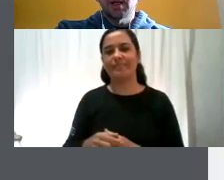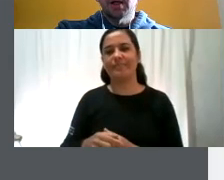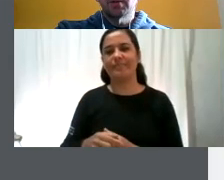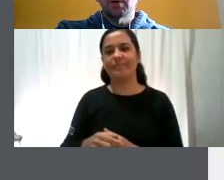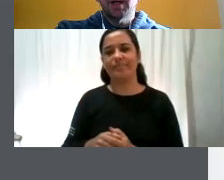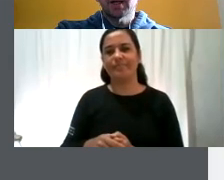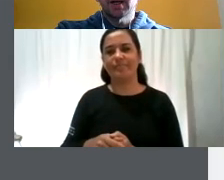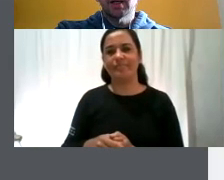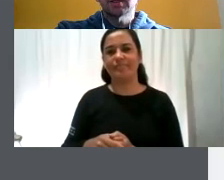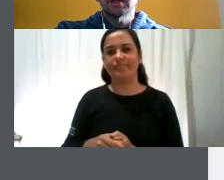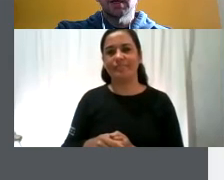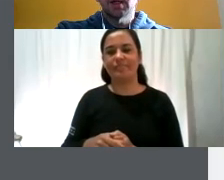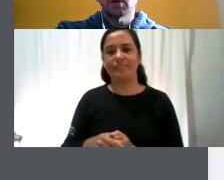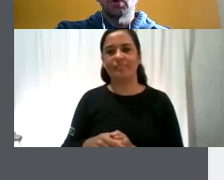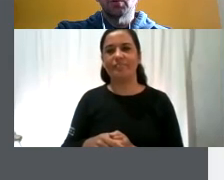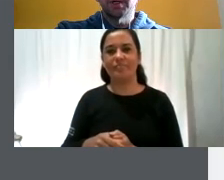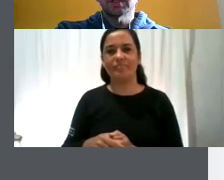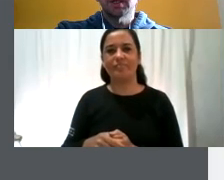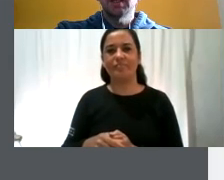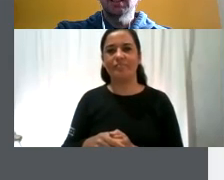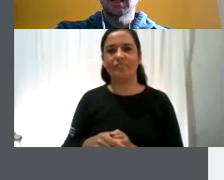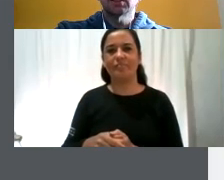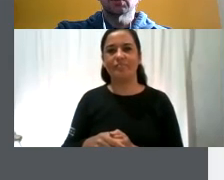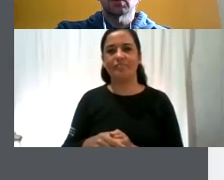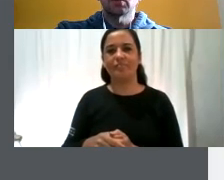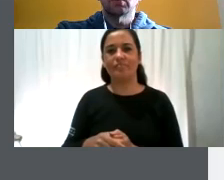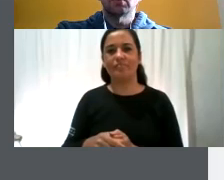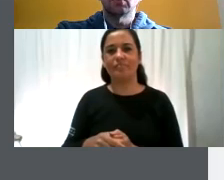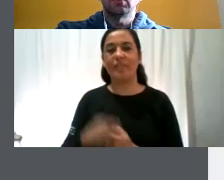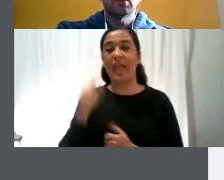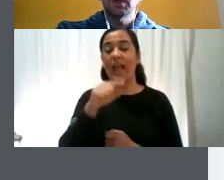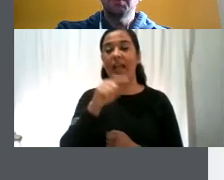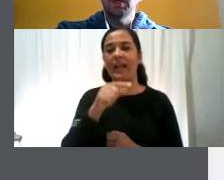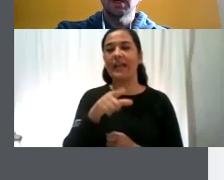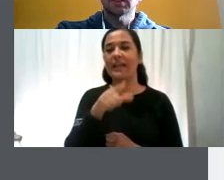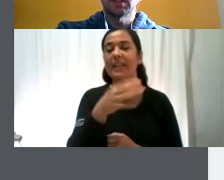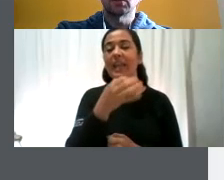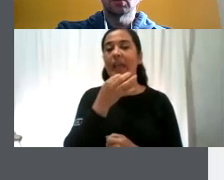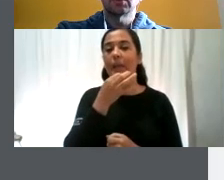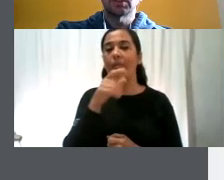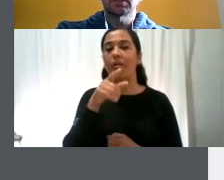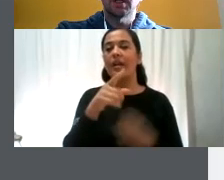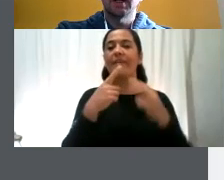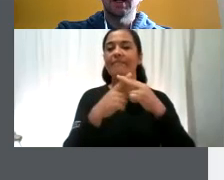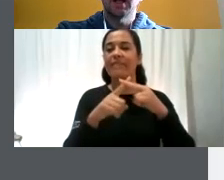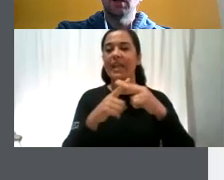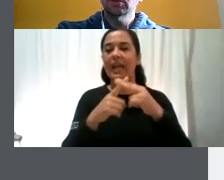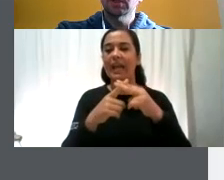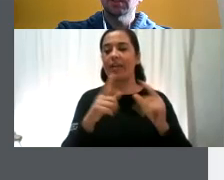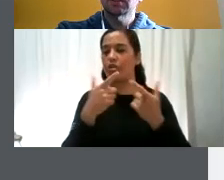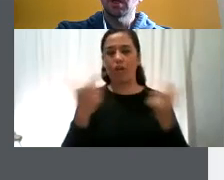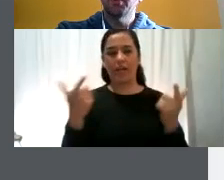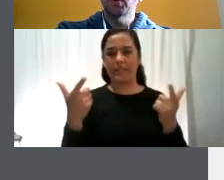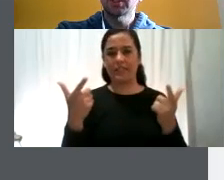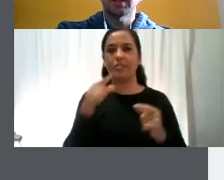estarían trasladando las cargas hacia las columnas. En este caso, no hay vigas, entonces la